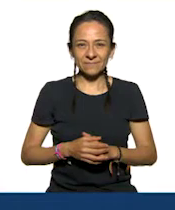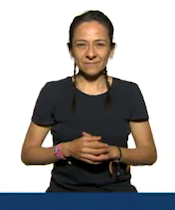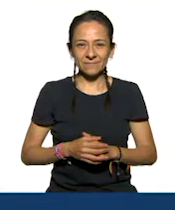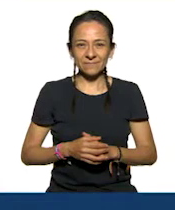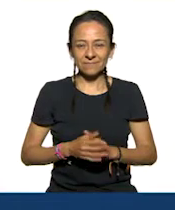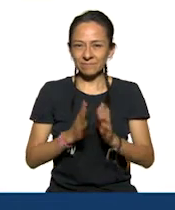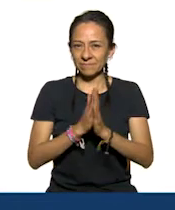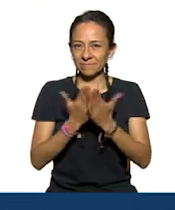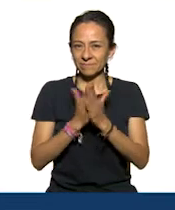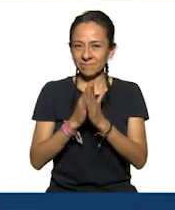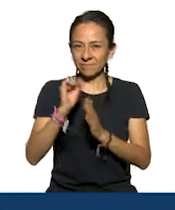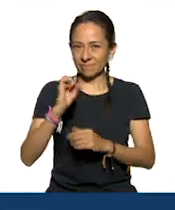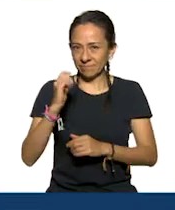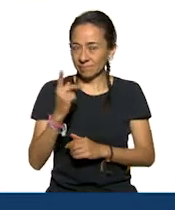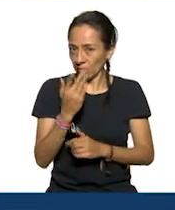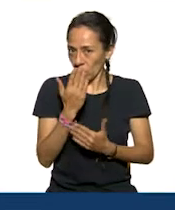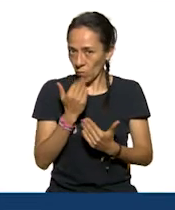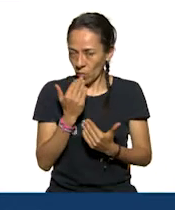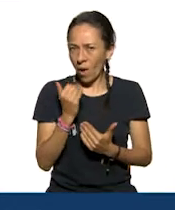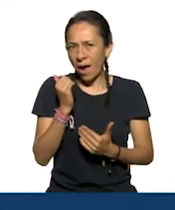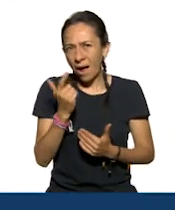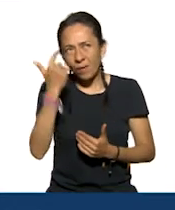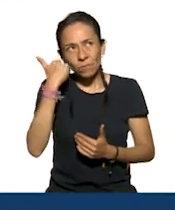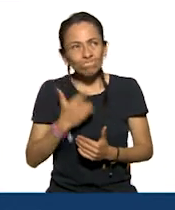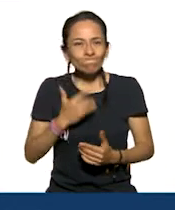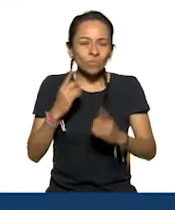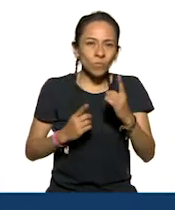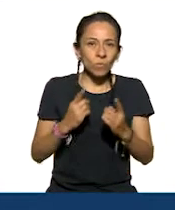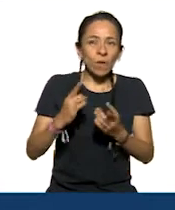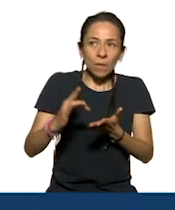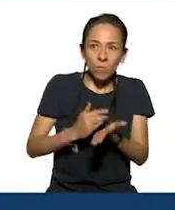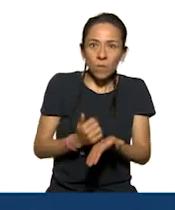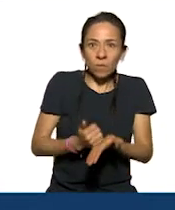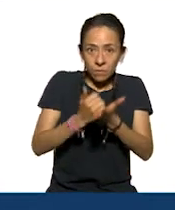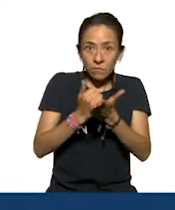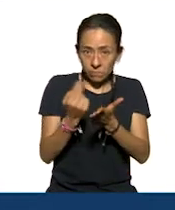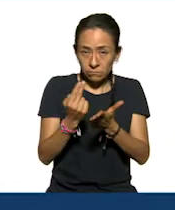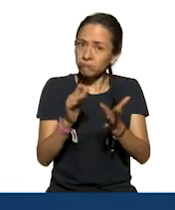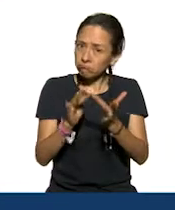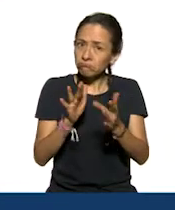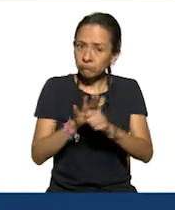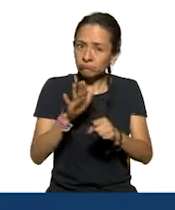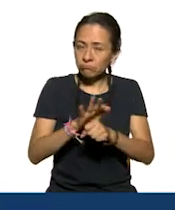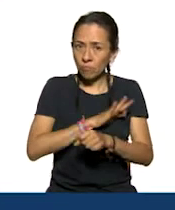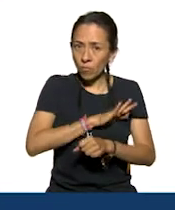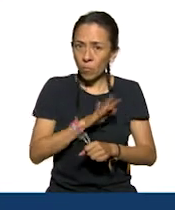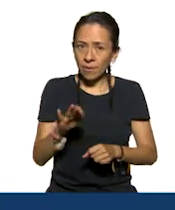Si no tienes el libro de texto o necesitas ayuda para responder las preguntas, contáctanos.